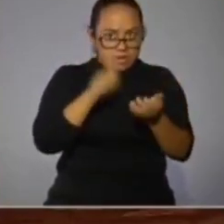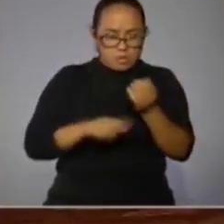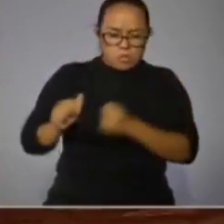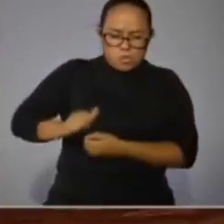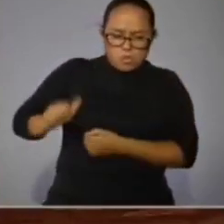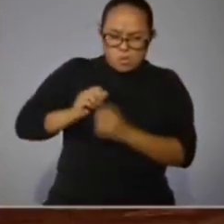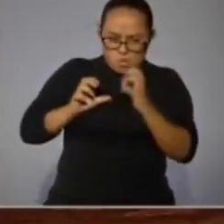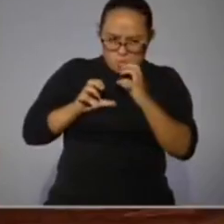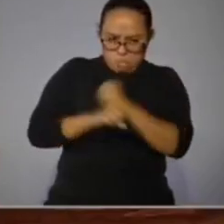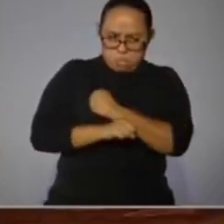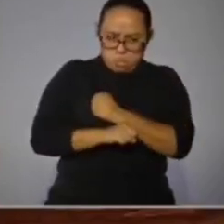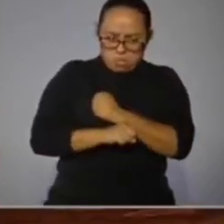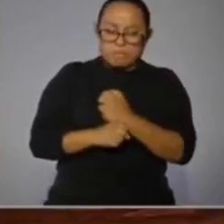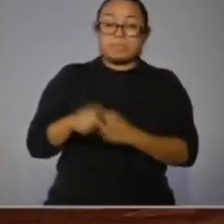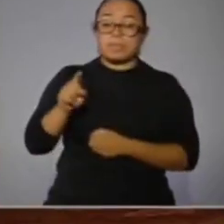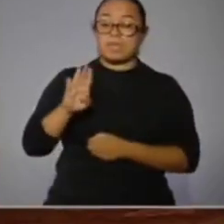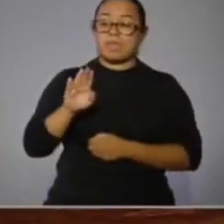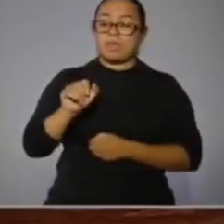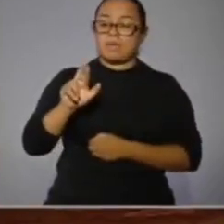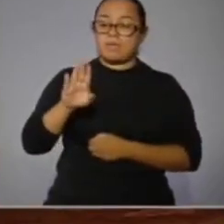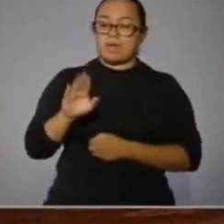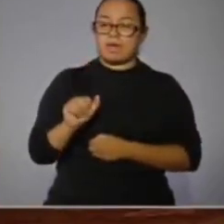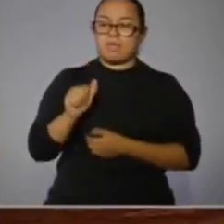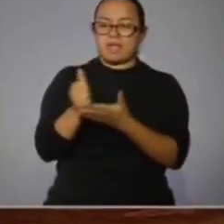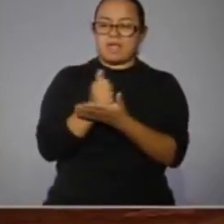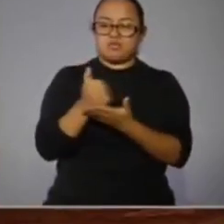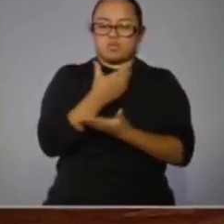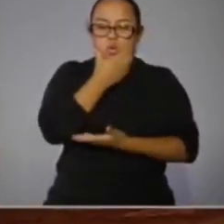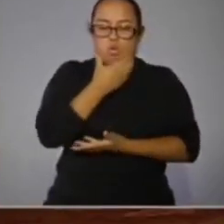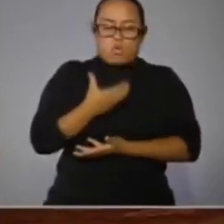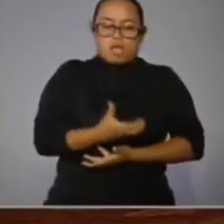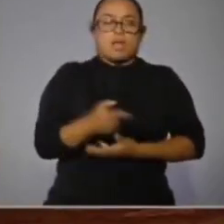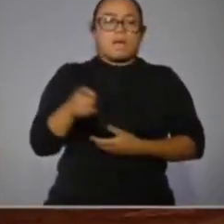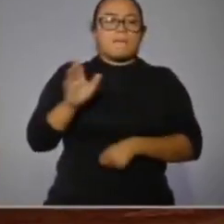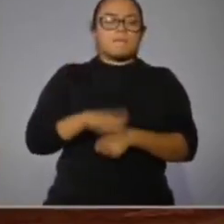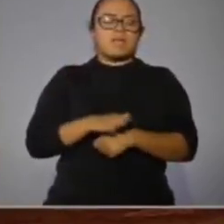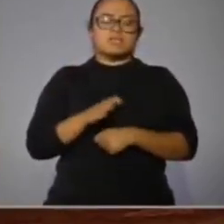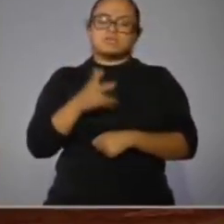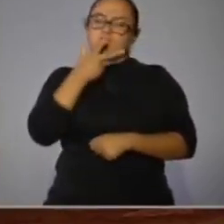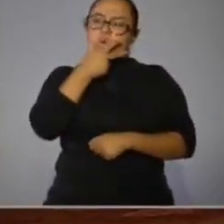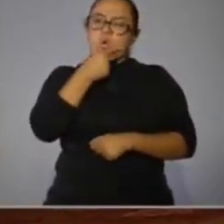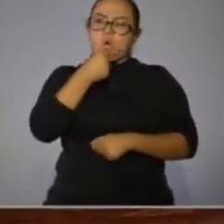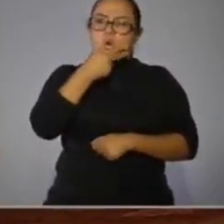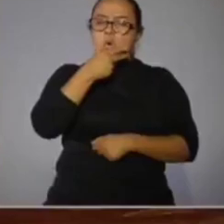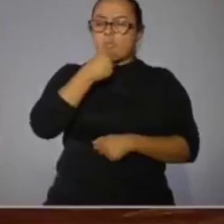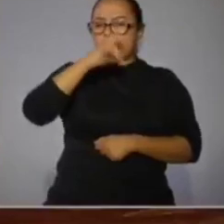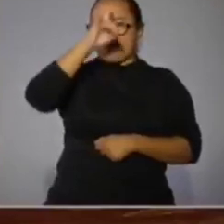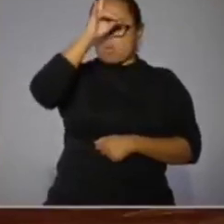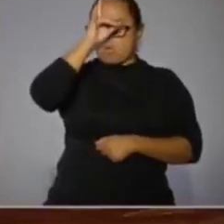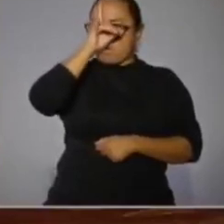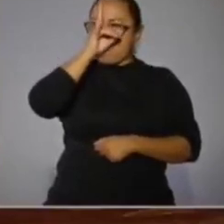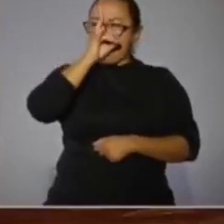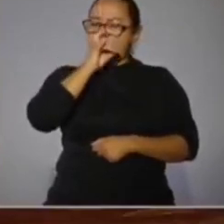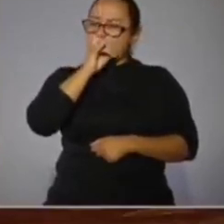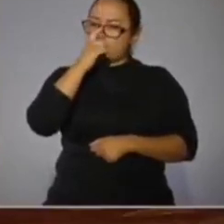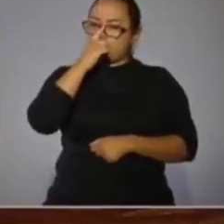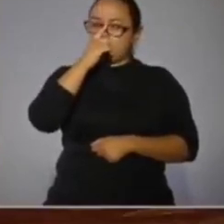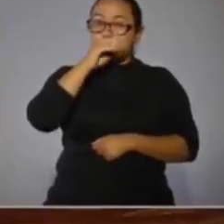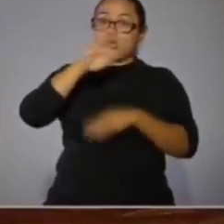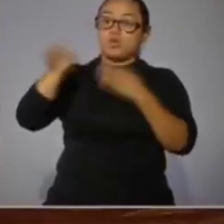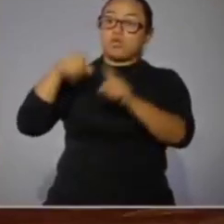caso de Barba Azul es un personaje que era el más cautivador, el hombre más encantador, el que